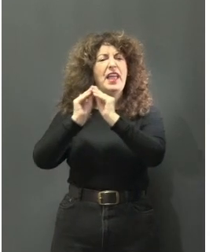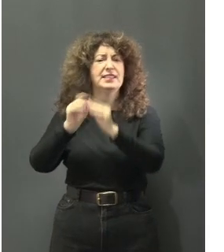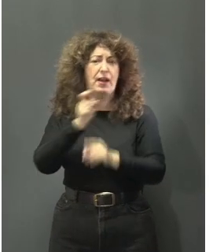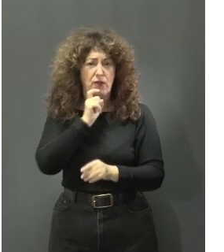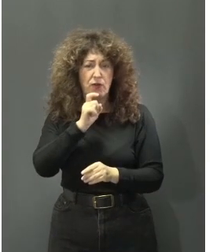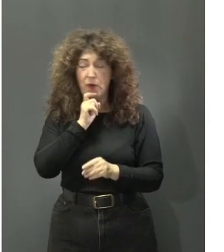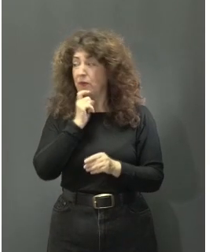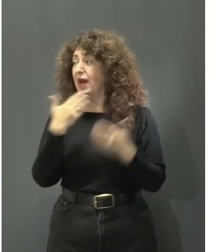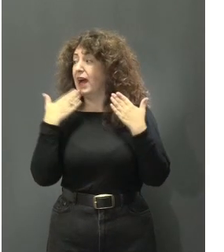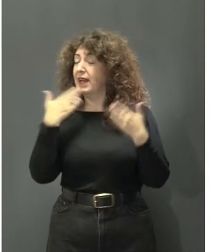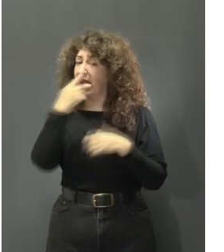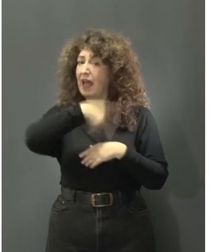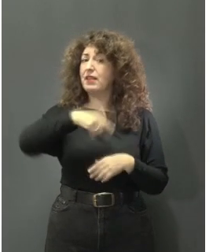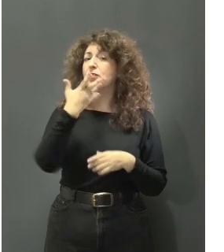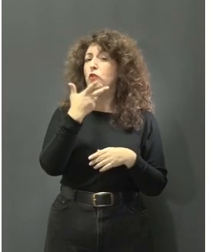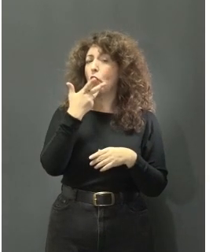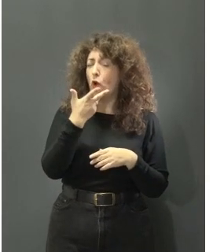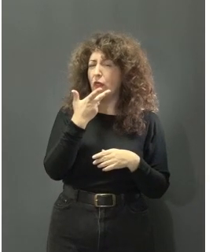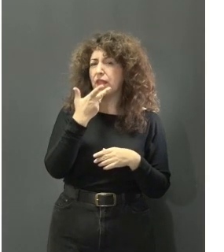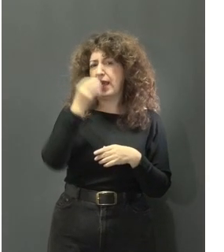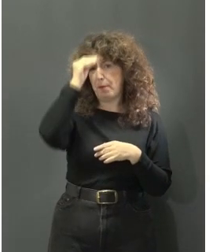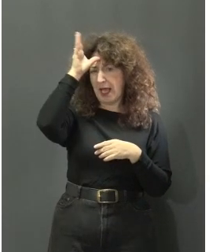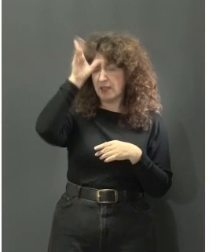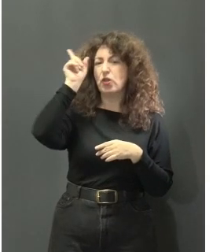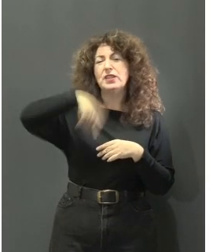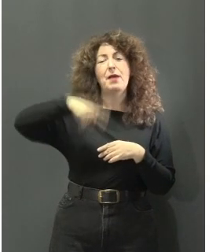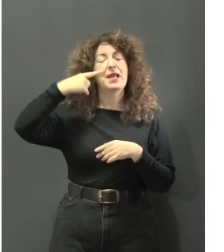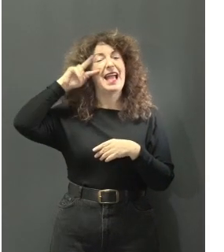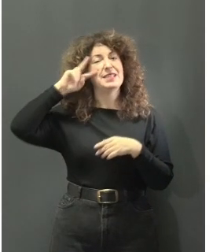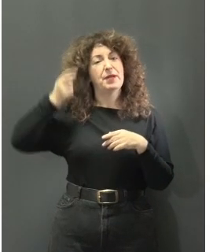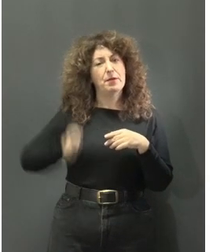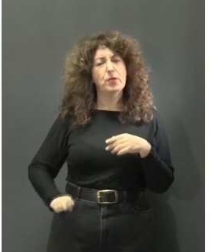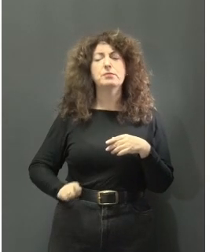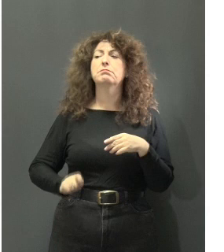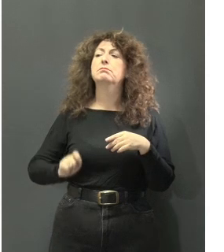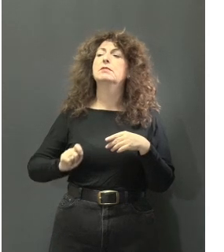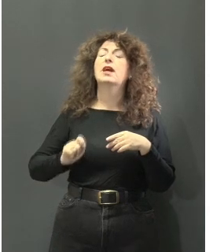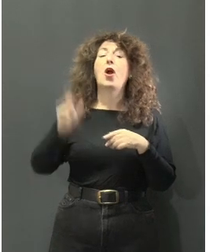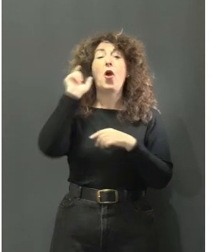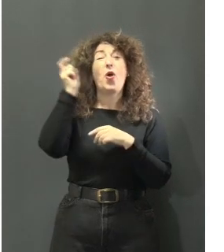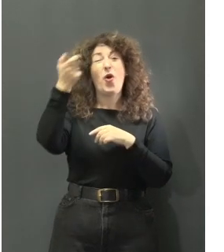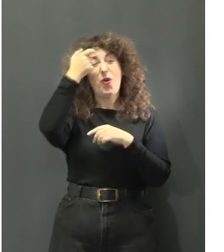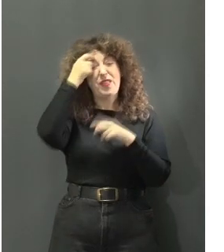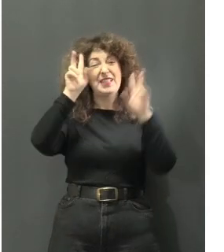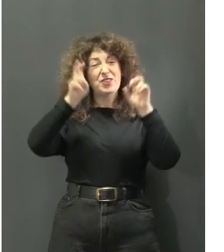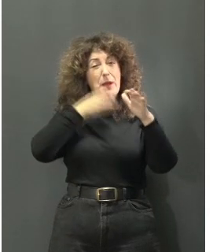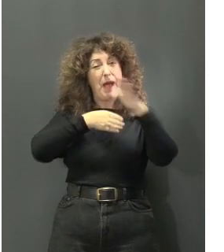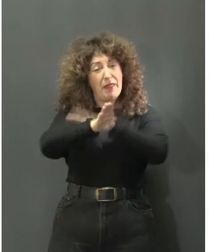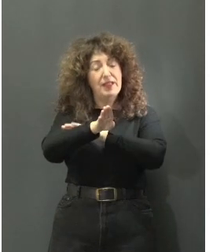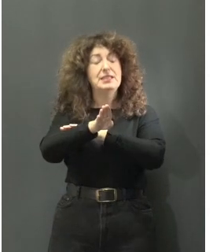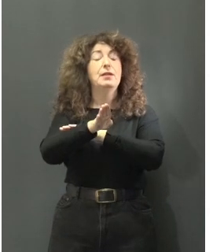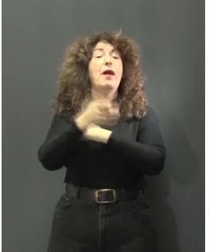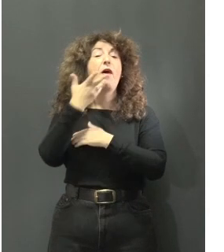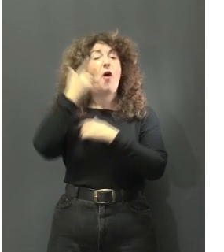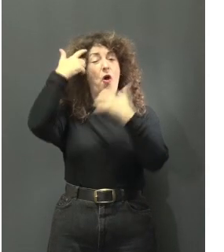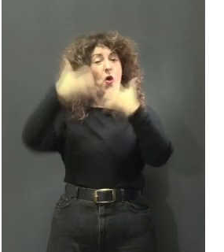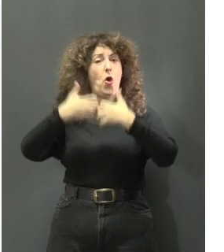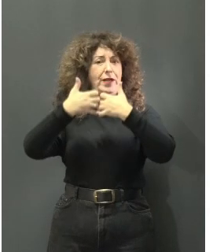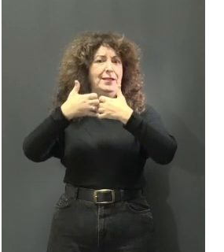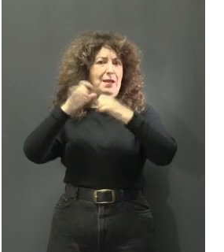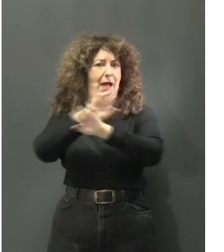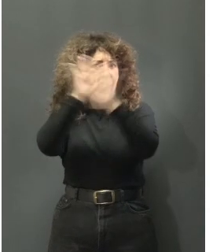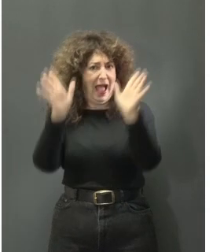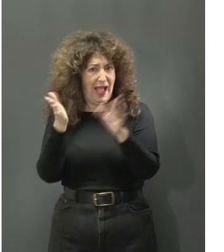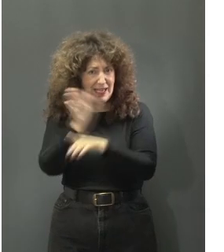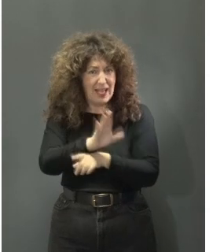y con su experiencia profesional, aclararán conceptos en torno a la accesibilidad cognitiva y los retos que plantea su toma